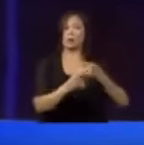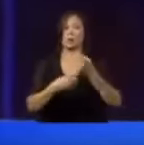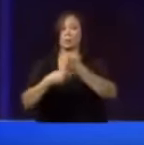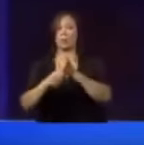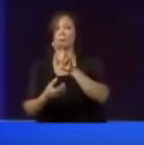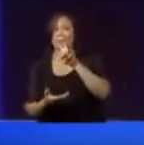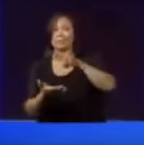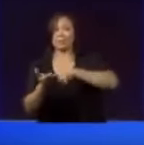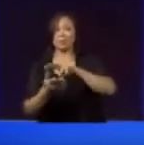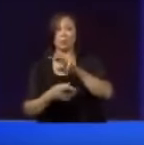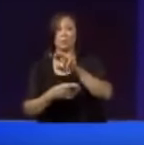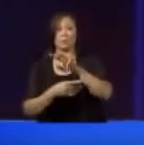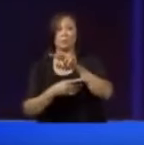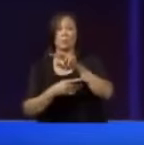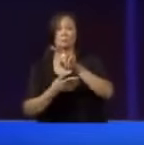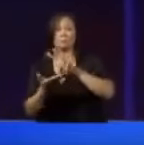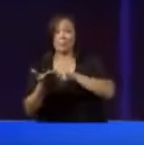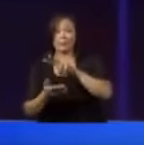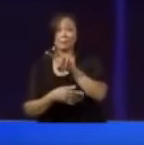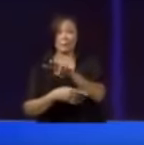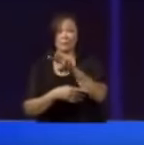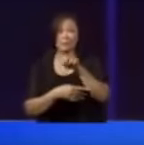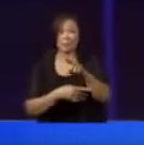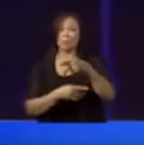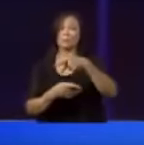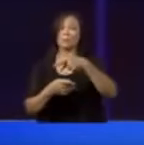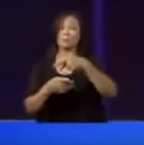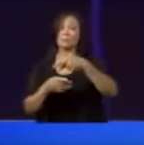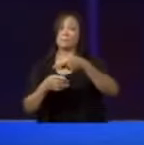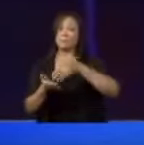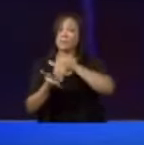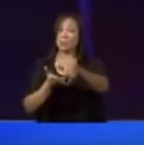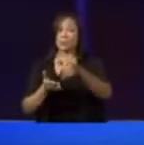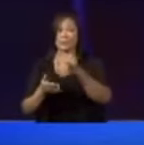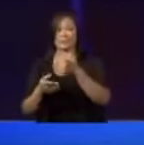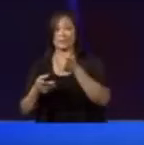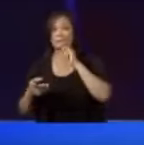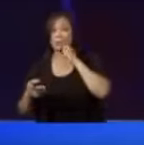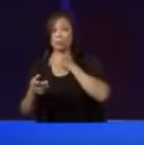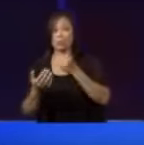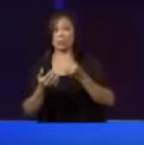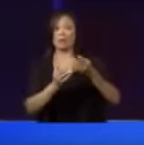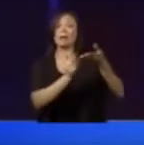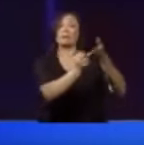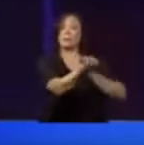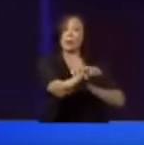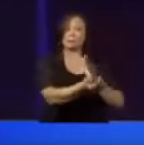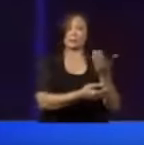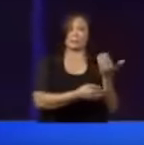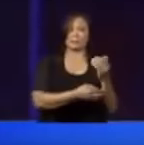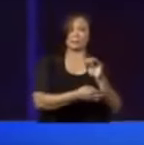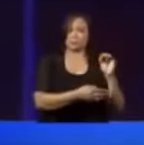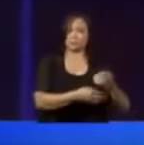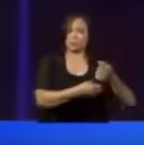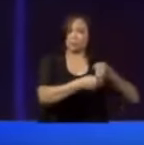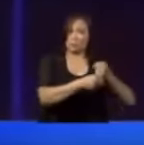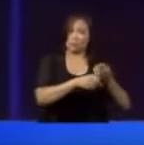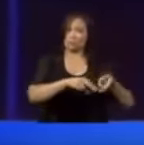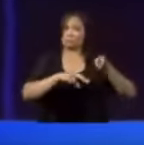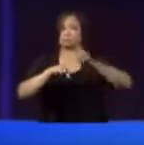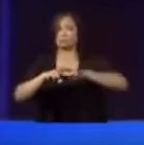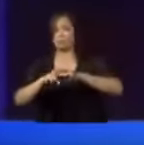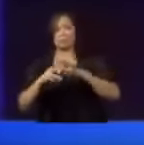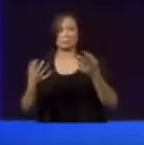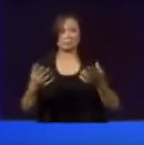se producen 21 millones de pollos. En los plátanos hemos aumentado alrededor de un 15% de la producción de